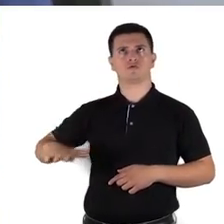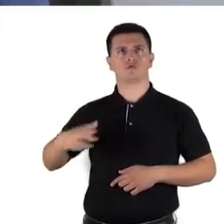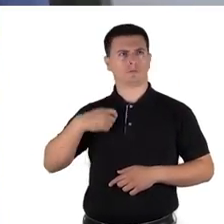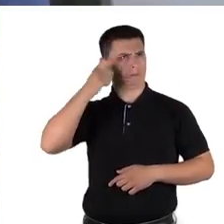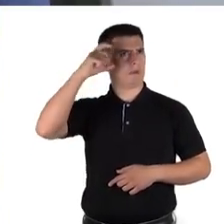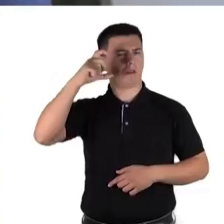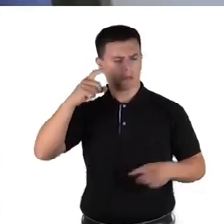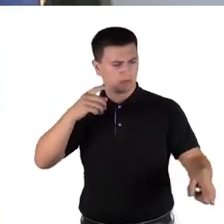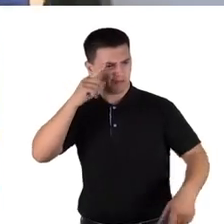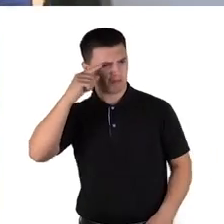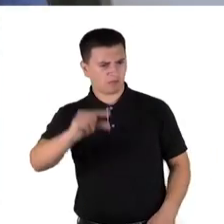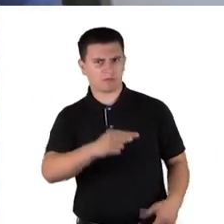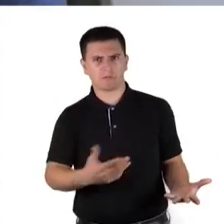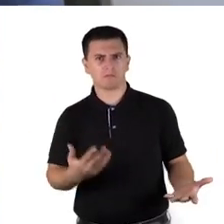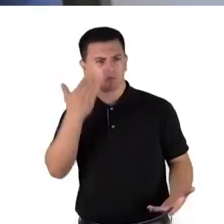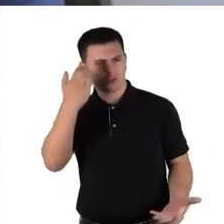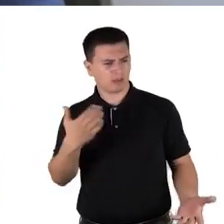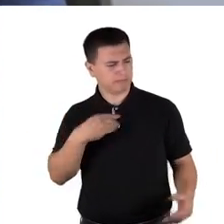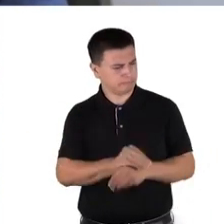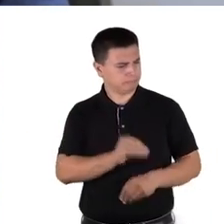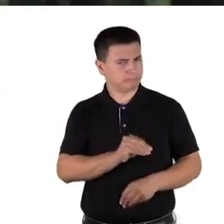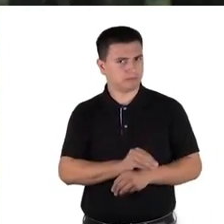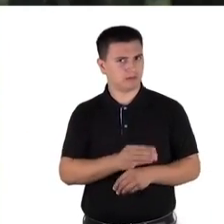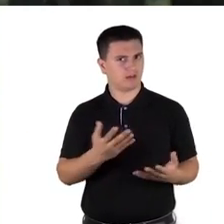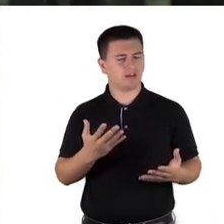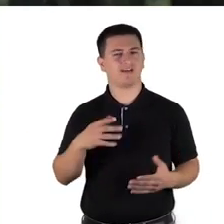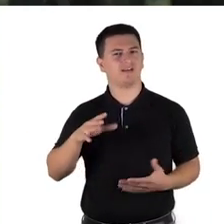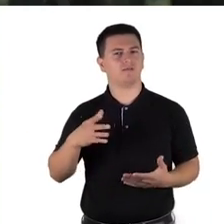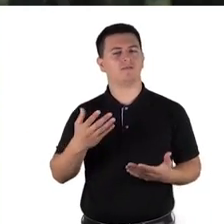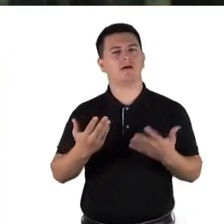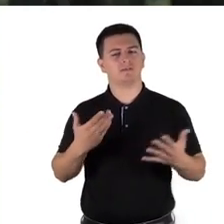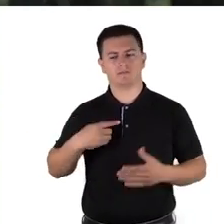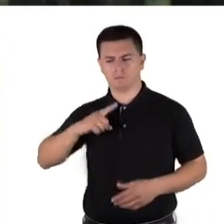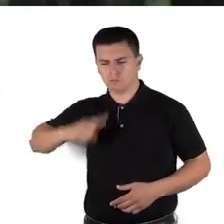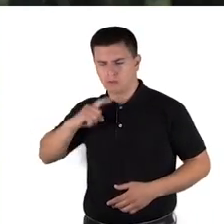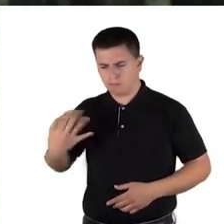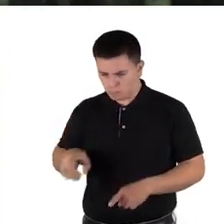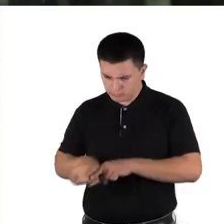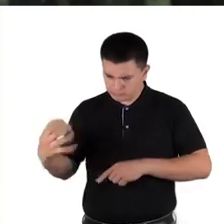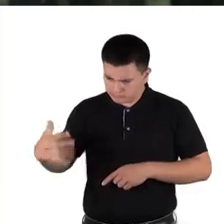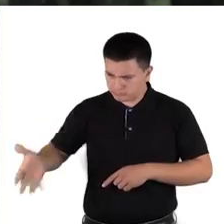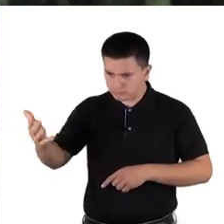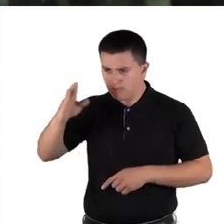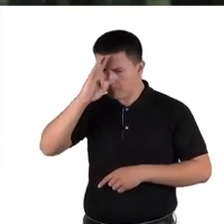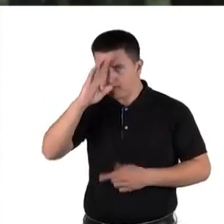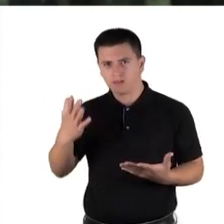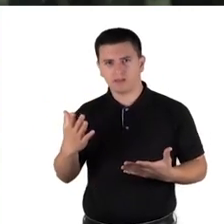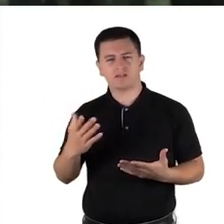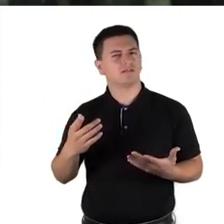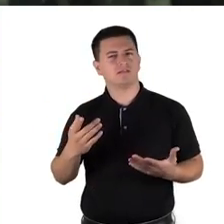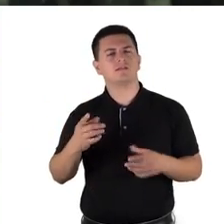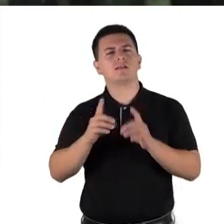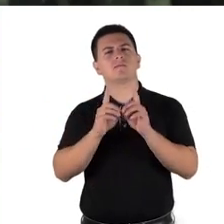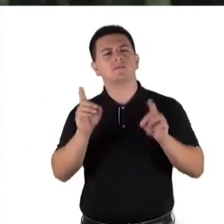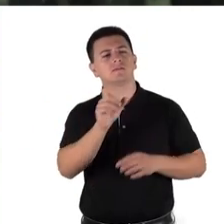de qué hacíamos nosotros a esa edad, ¿verdad? Y entonces, pensamos que ya hacíamos todo. Claro, y decíamos, no, mi hijo tiene 5 años, tiene que estar haciendo esto, lo otro, y como que le